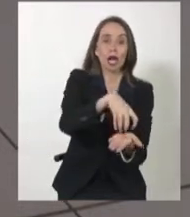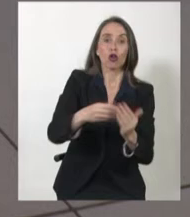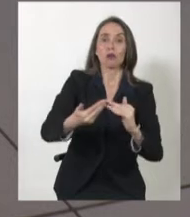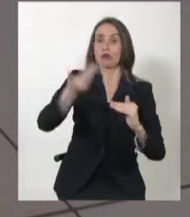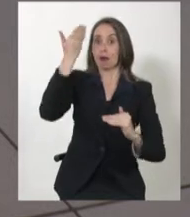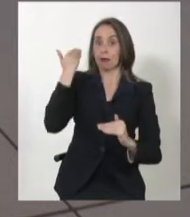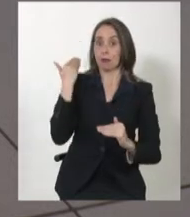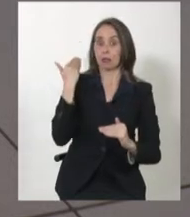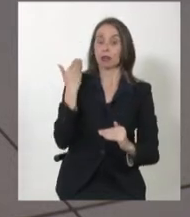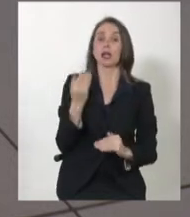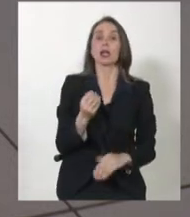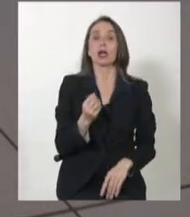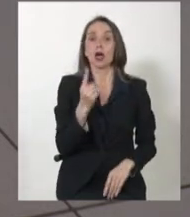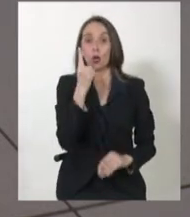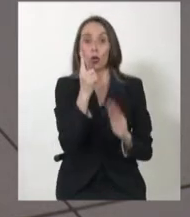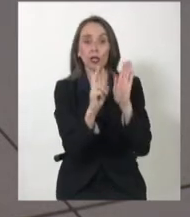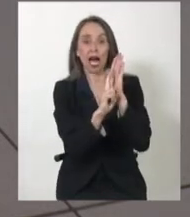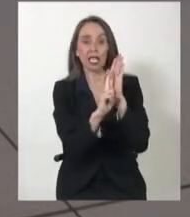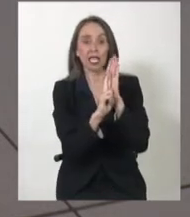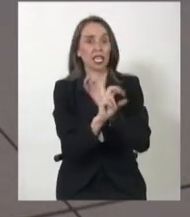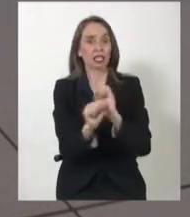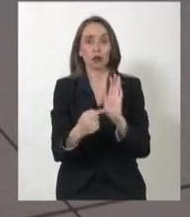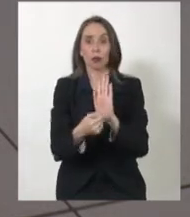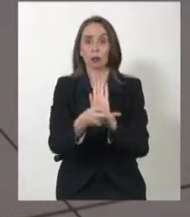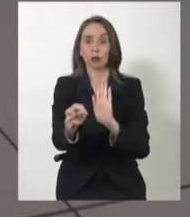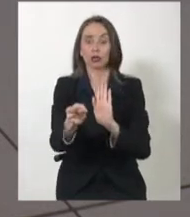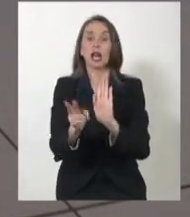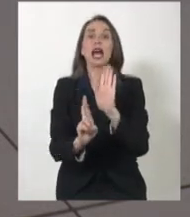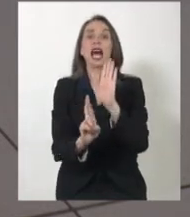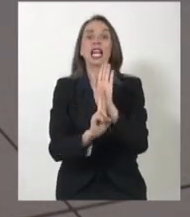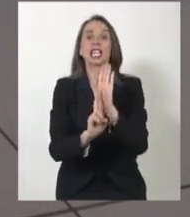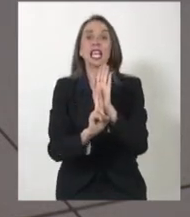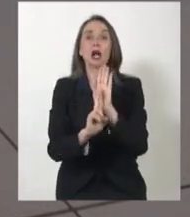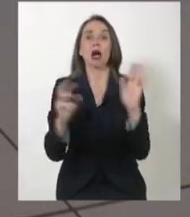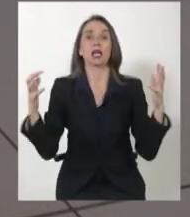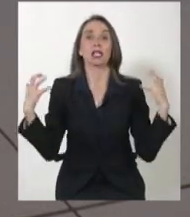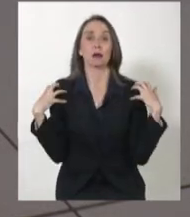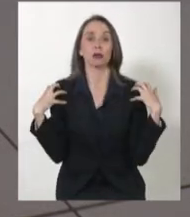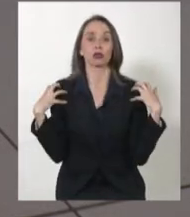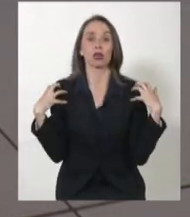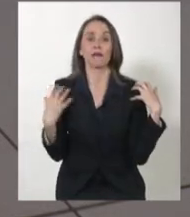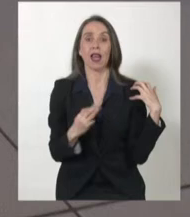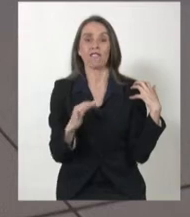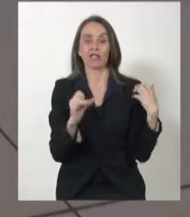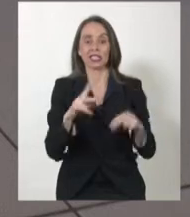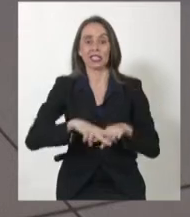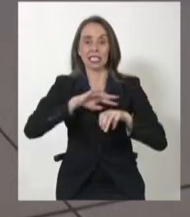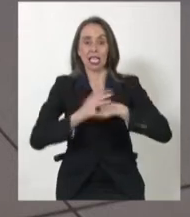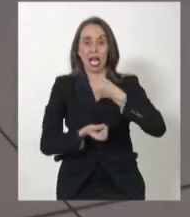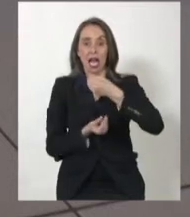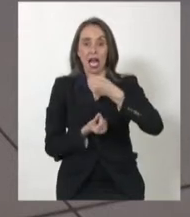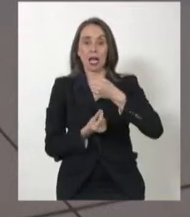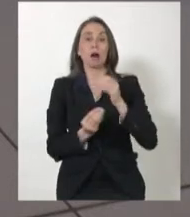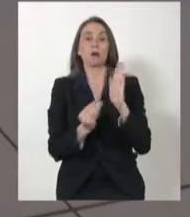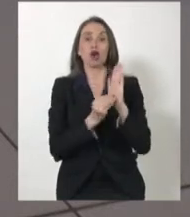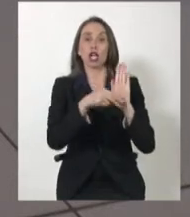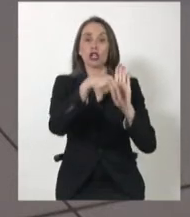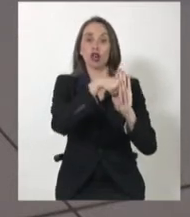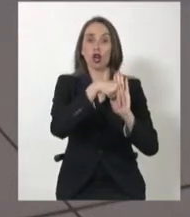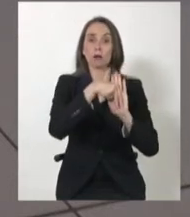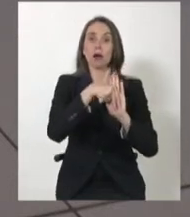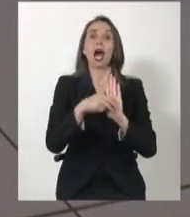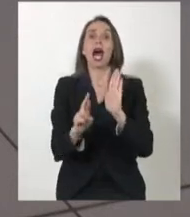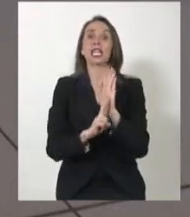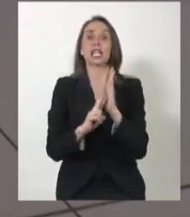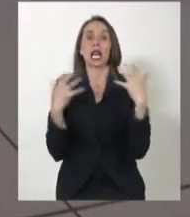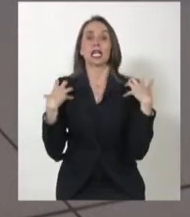una, que yo creo que es una regla impresentable, que era la regla de la responsabilidad fiscal. Querían establecer por medio de una norma la regla